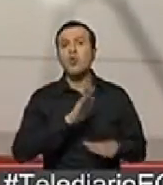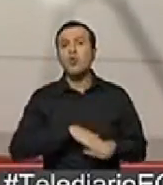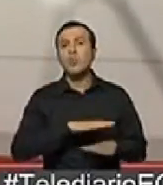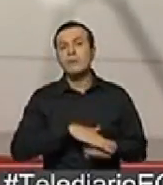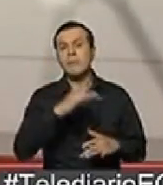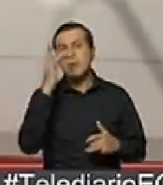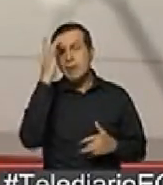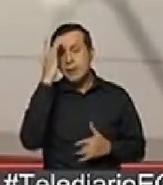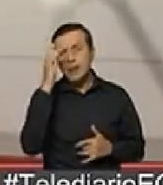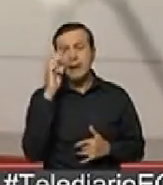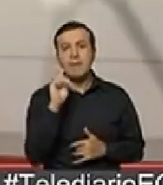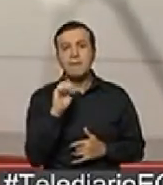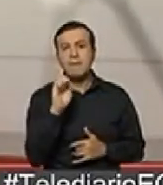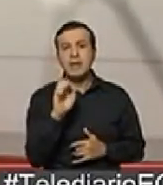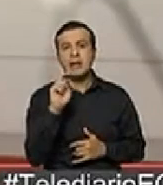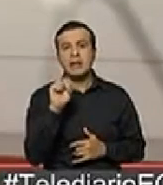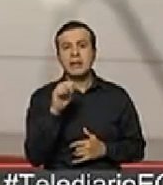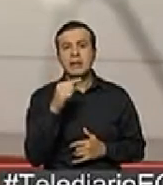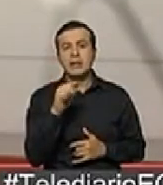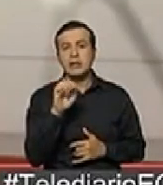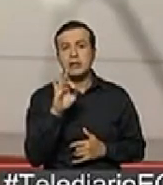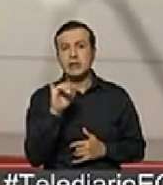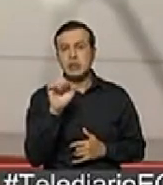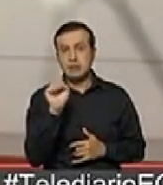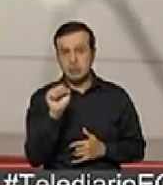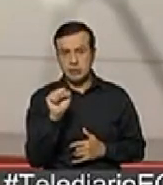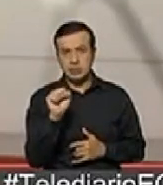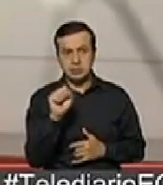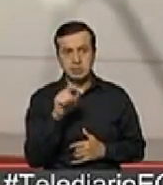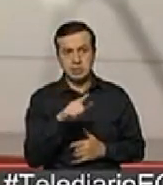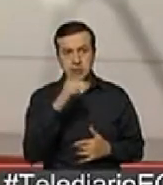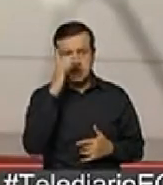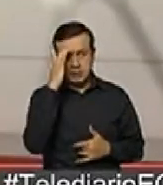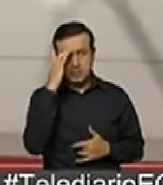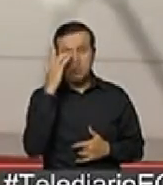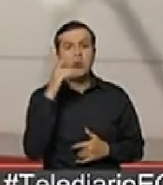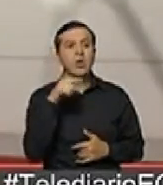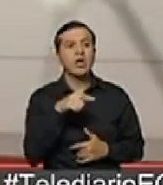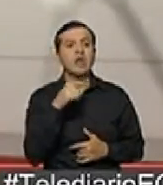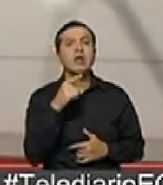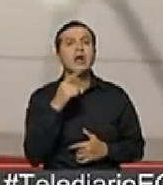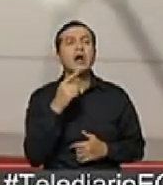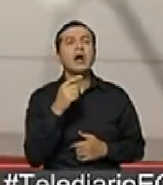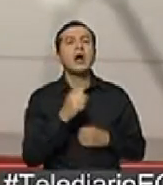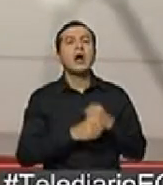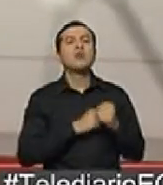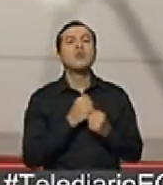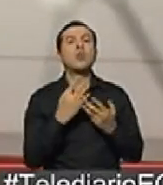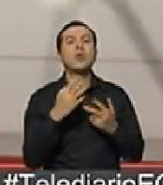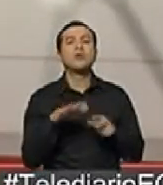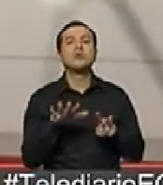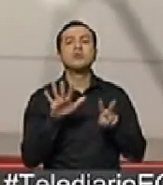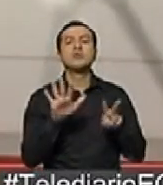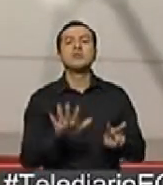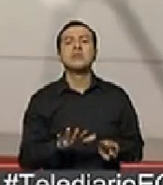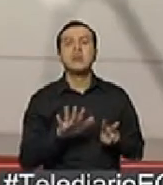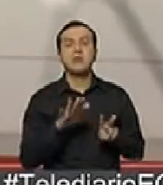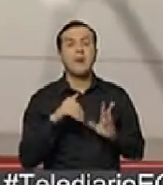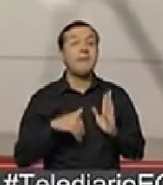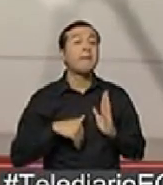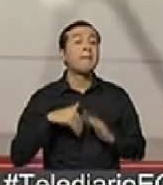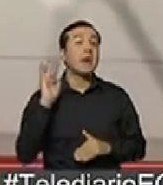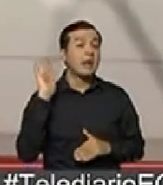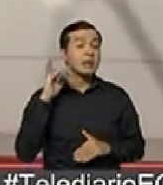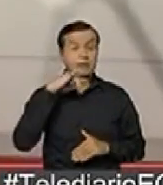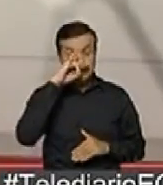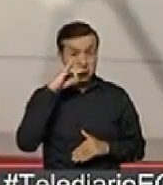Luis Ignacio Lula da Silva, y murió de meningitis meningocócica a los 7 años de edad. Es una enfermedad que ataca principalmente